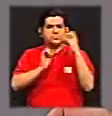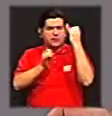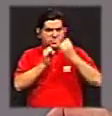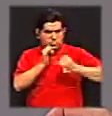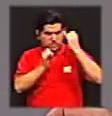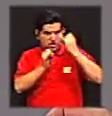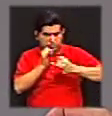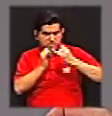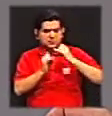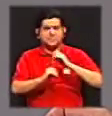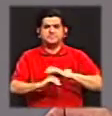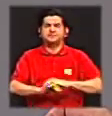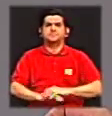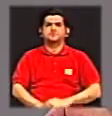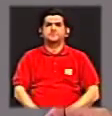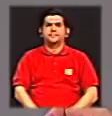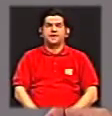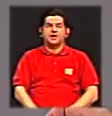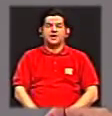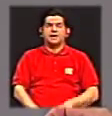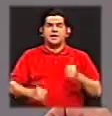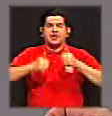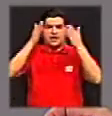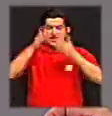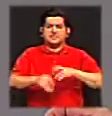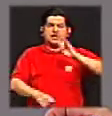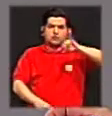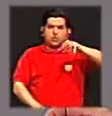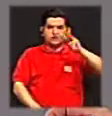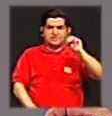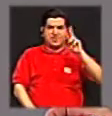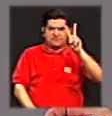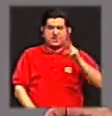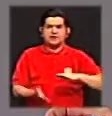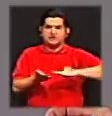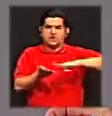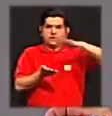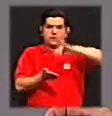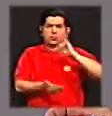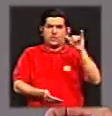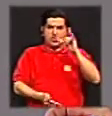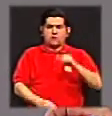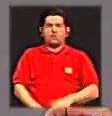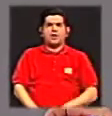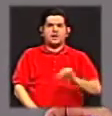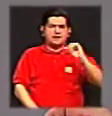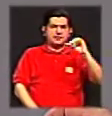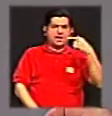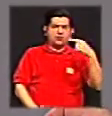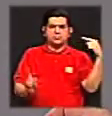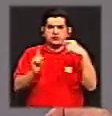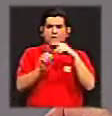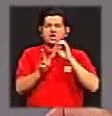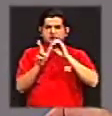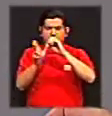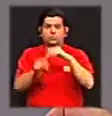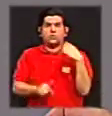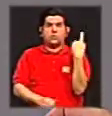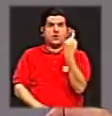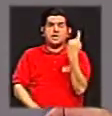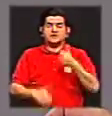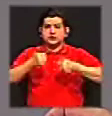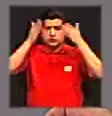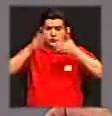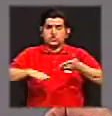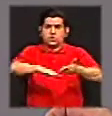última, el candidato Villalta subió y también había subido entre agosto y octubre. Es el único candidato